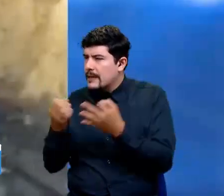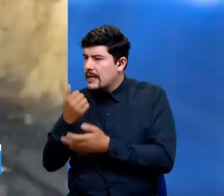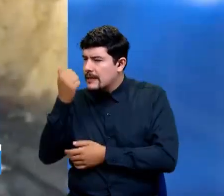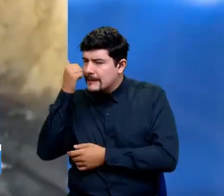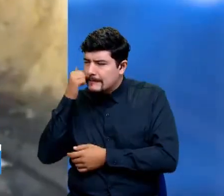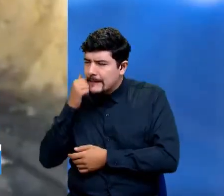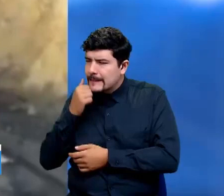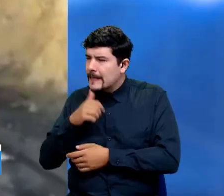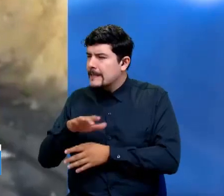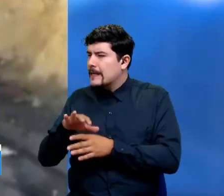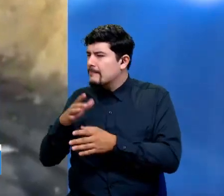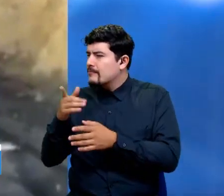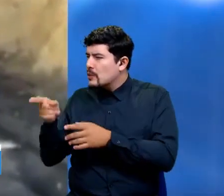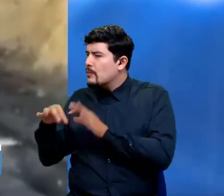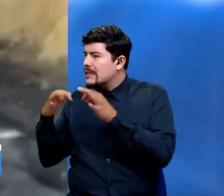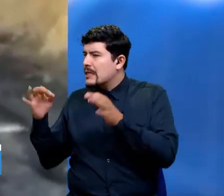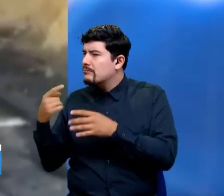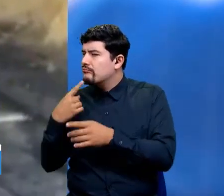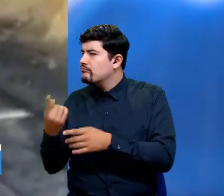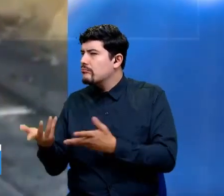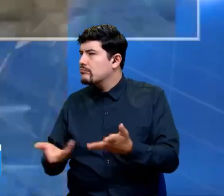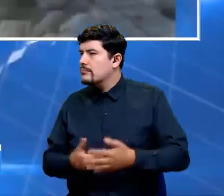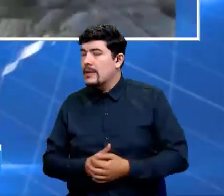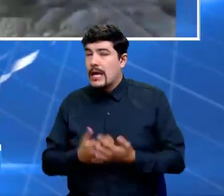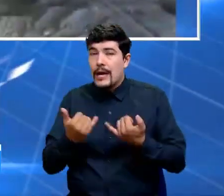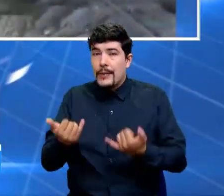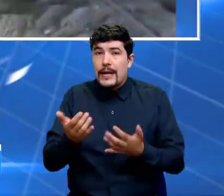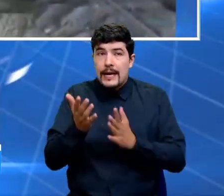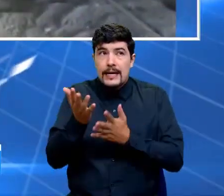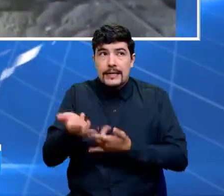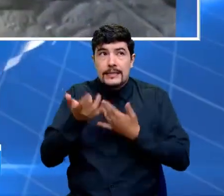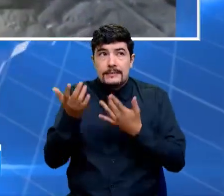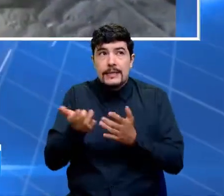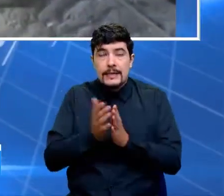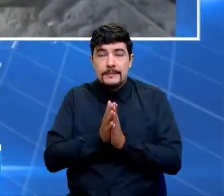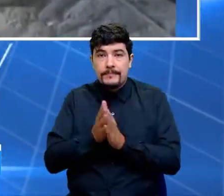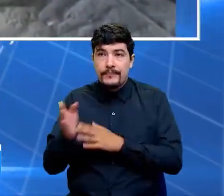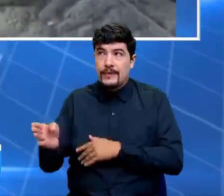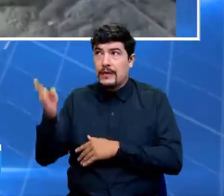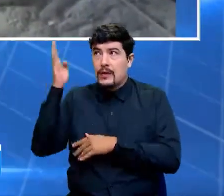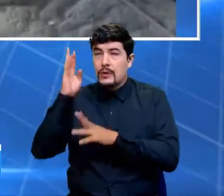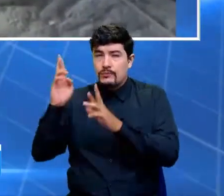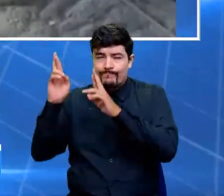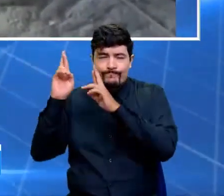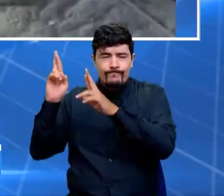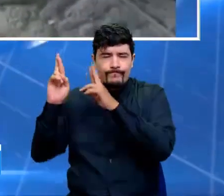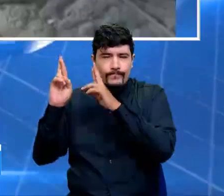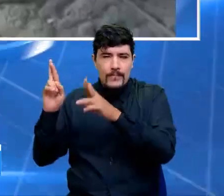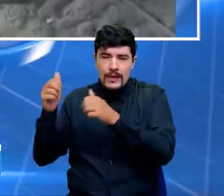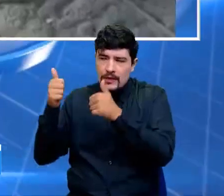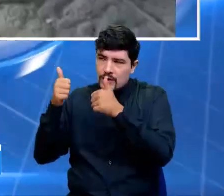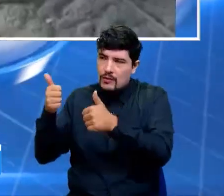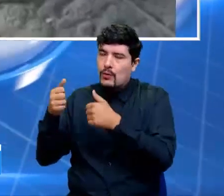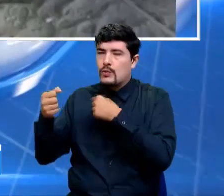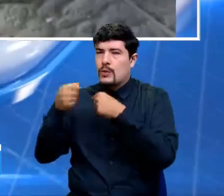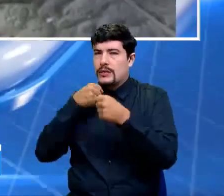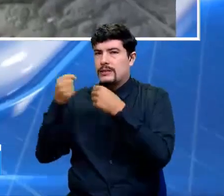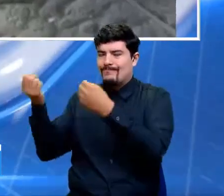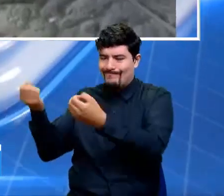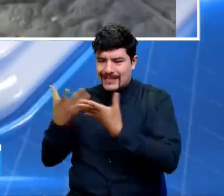tristeza? Seguimos a la expectativa, ojalá Dios mediante tengamos buenas noticias frente al